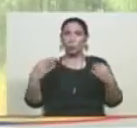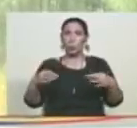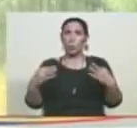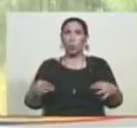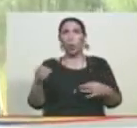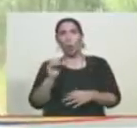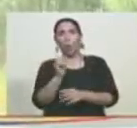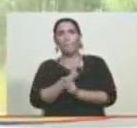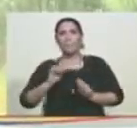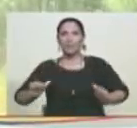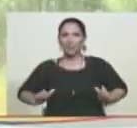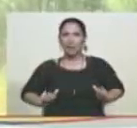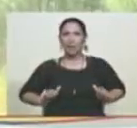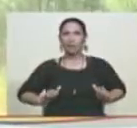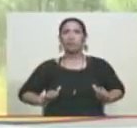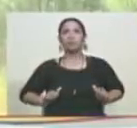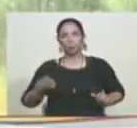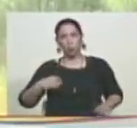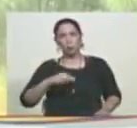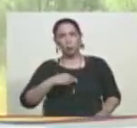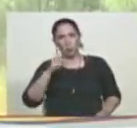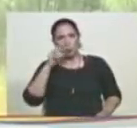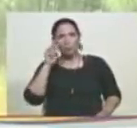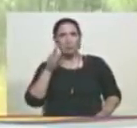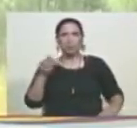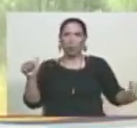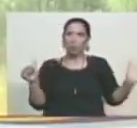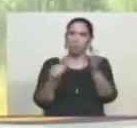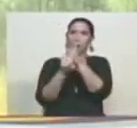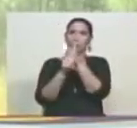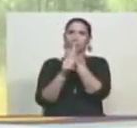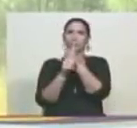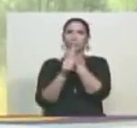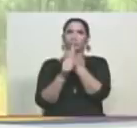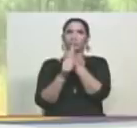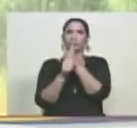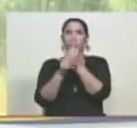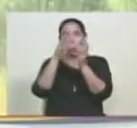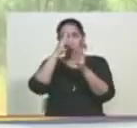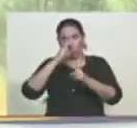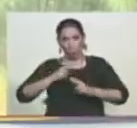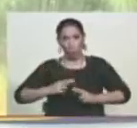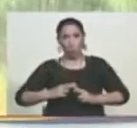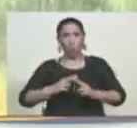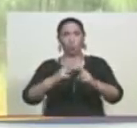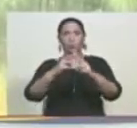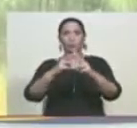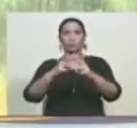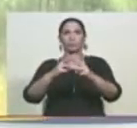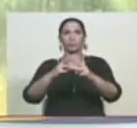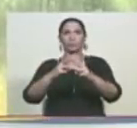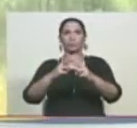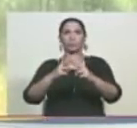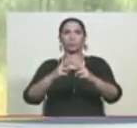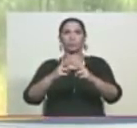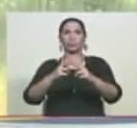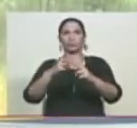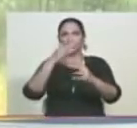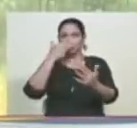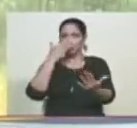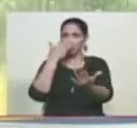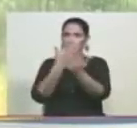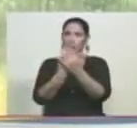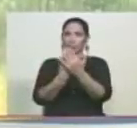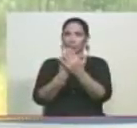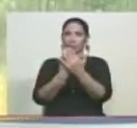hemos encontrado con casos, mi camarada en jefe, que uno con honor, pararse frente a la estatua